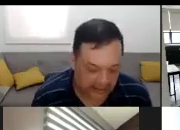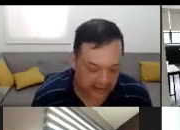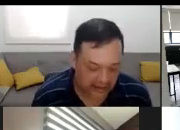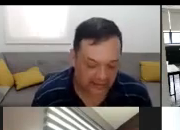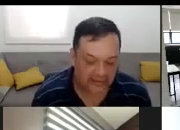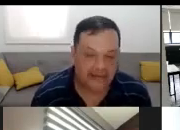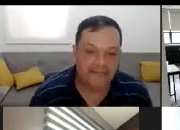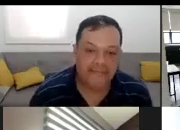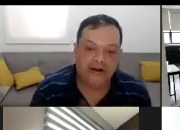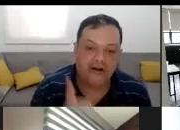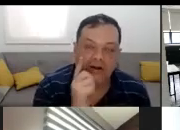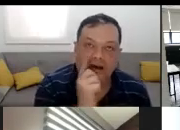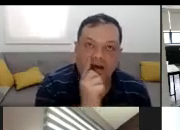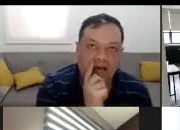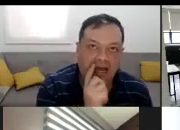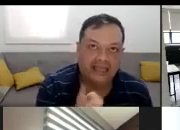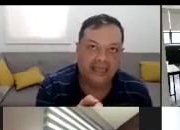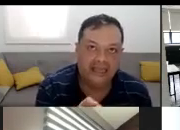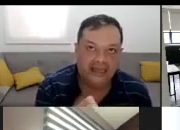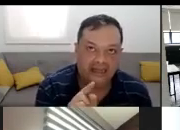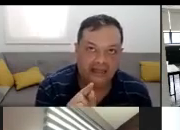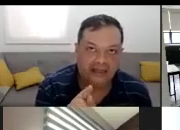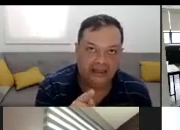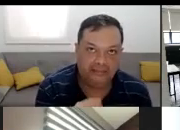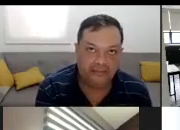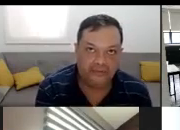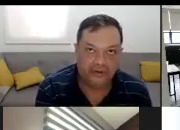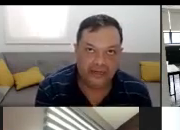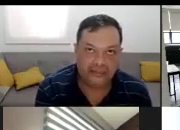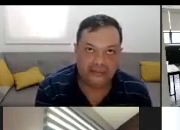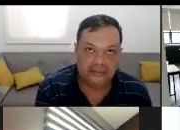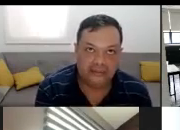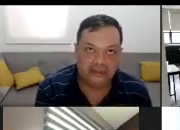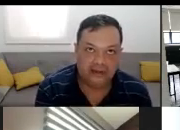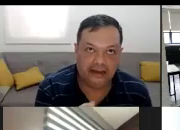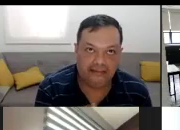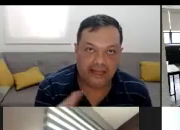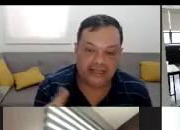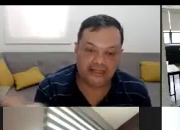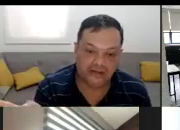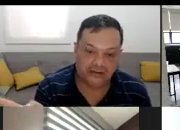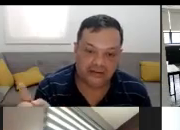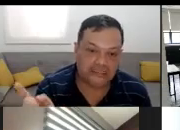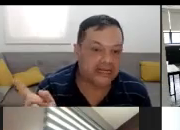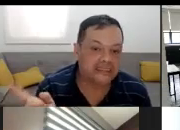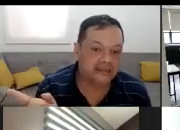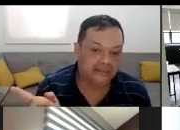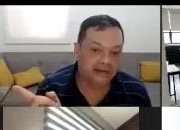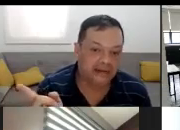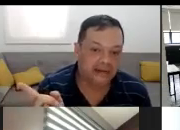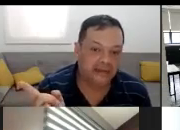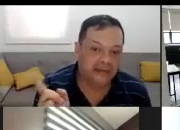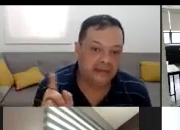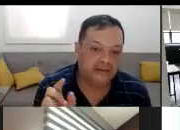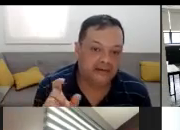Sí, pero aquí el punto es la vegetación que va a estar